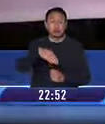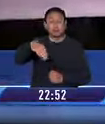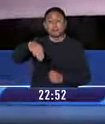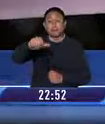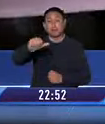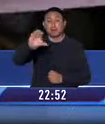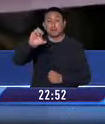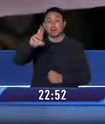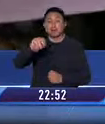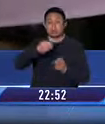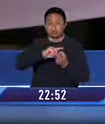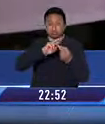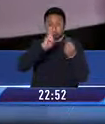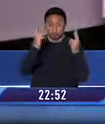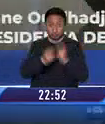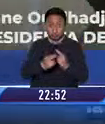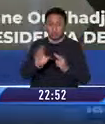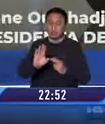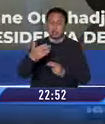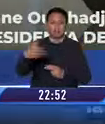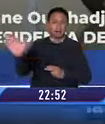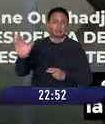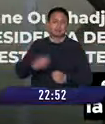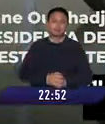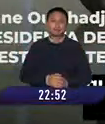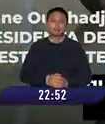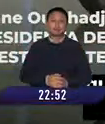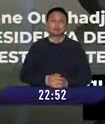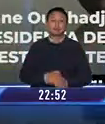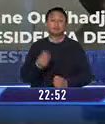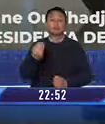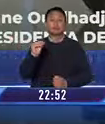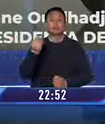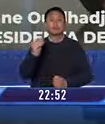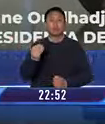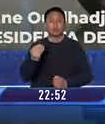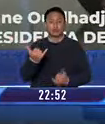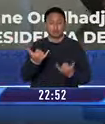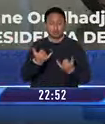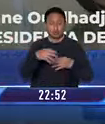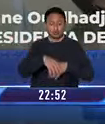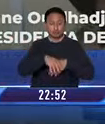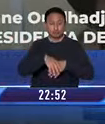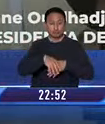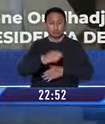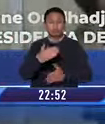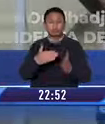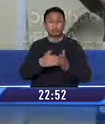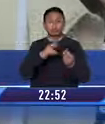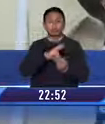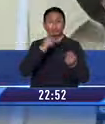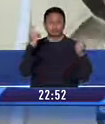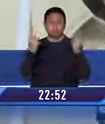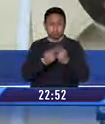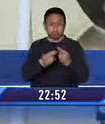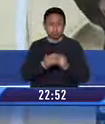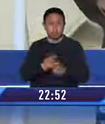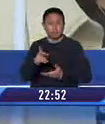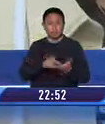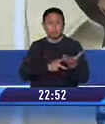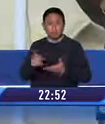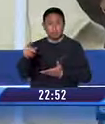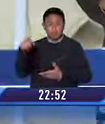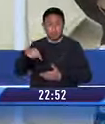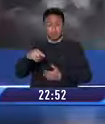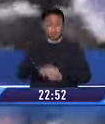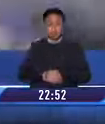queremos esa reforma y tampoco su gobierno. Los jóvenes están movilizados contra la reforma de pensiones y vamos a llegar hasta el final para